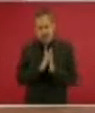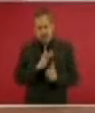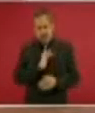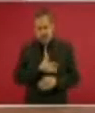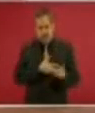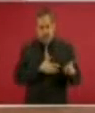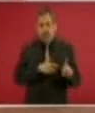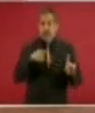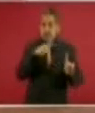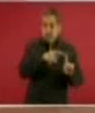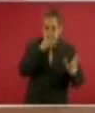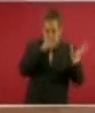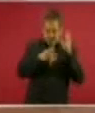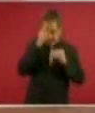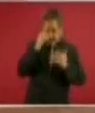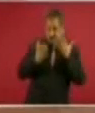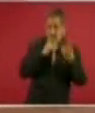se formó en el Politécnico